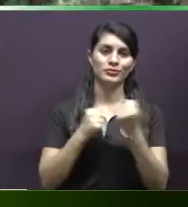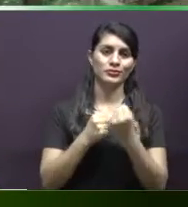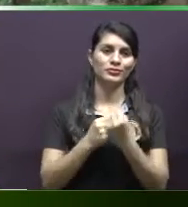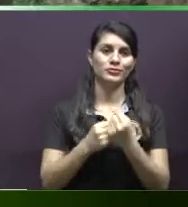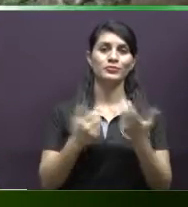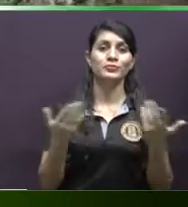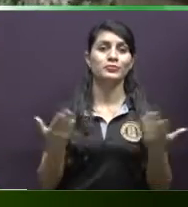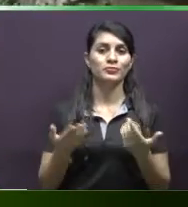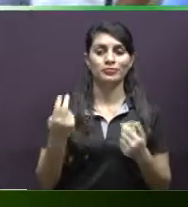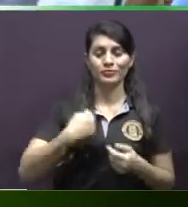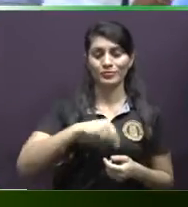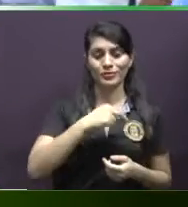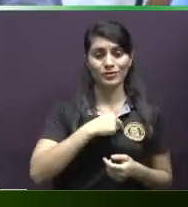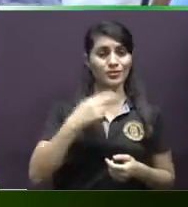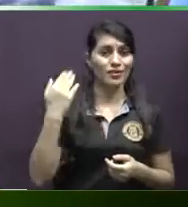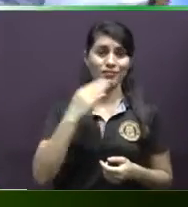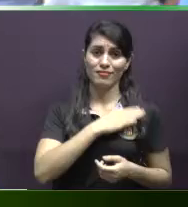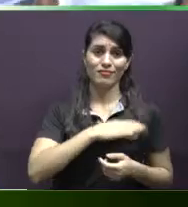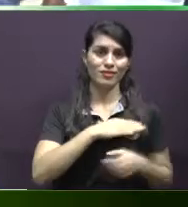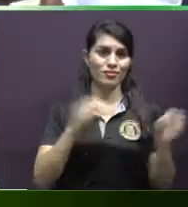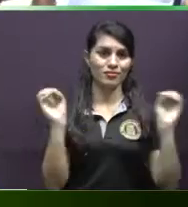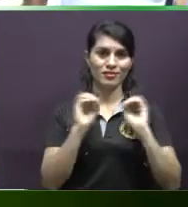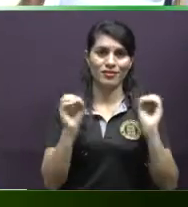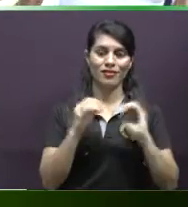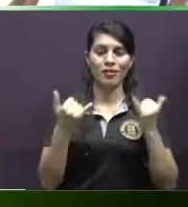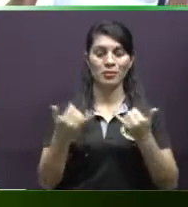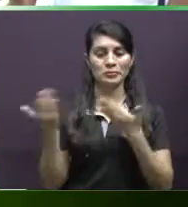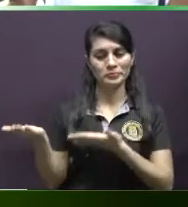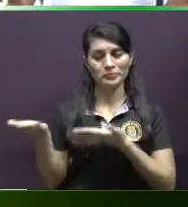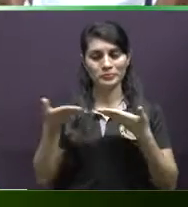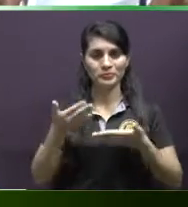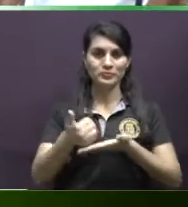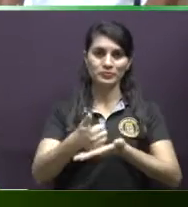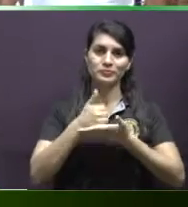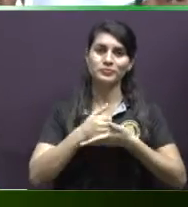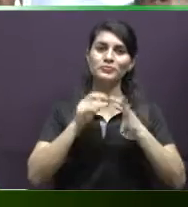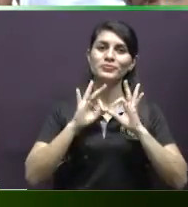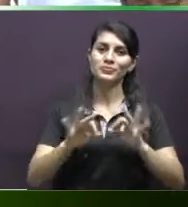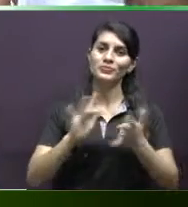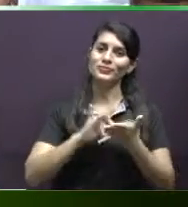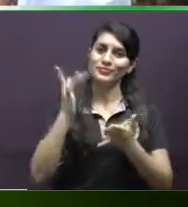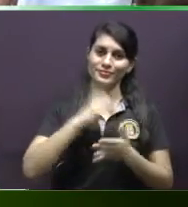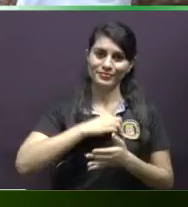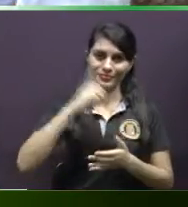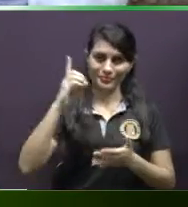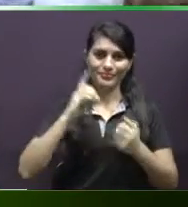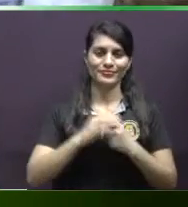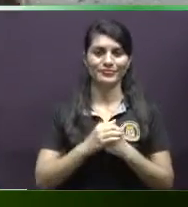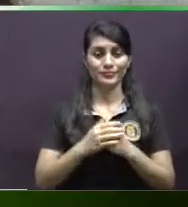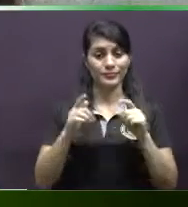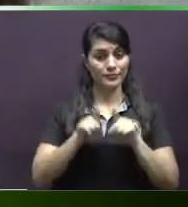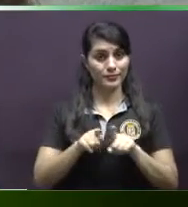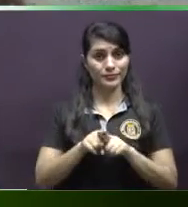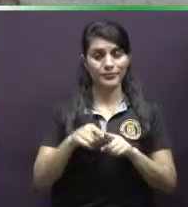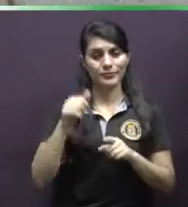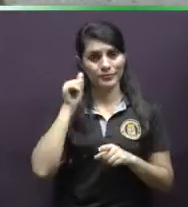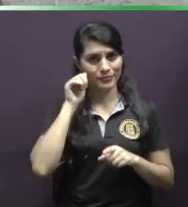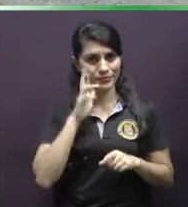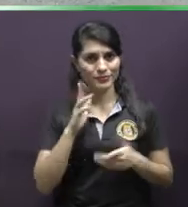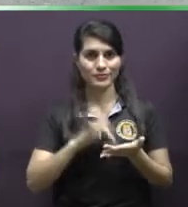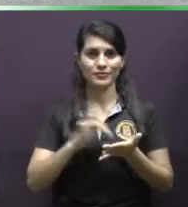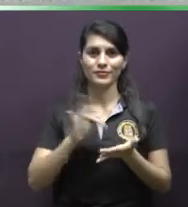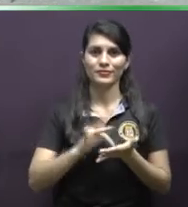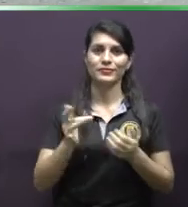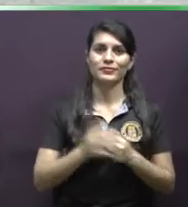las personas que no teníamos letrinas pues iban a ayudado también gracias a dios y gracias